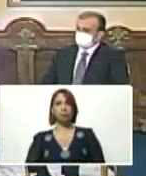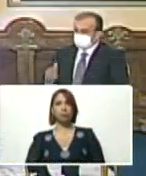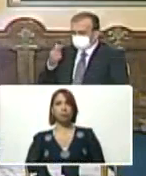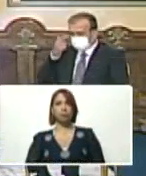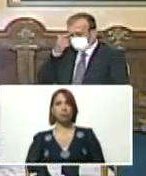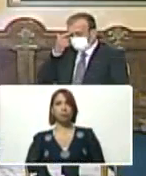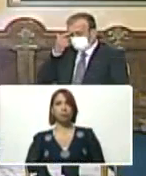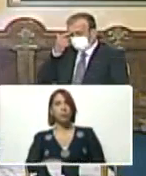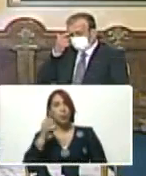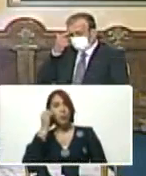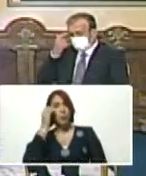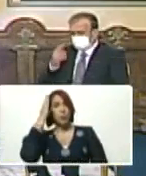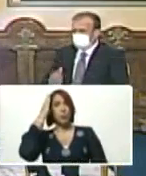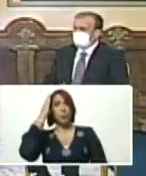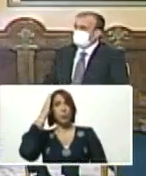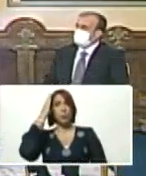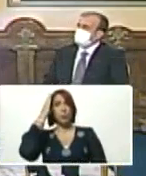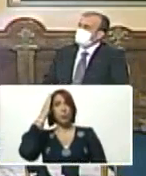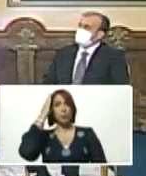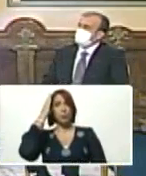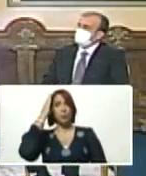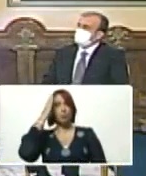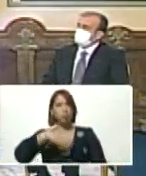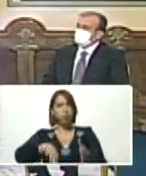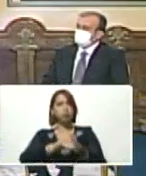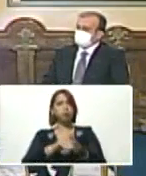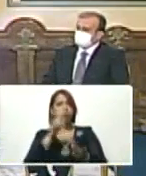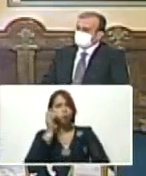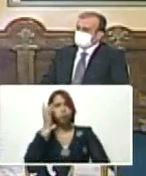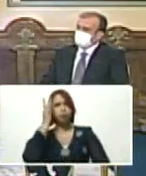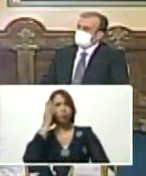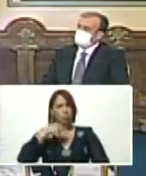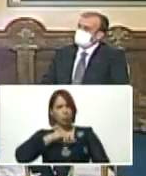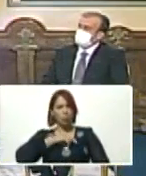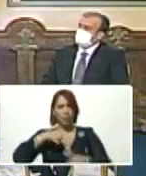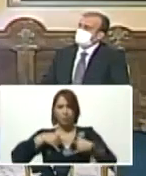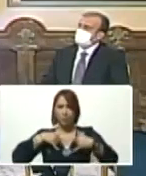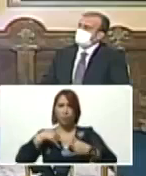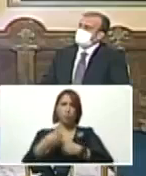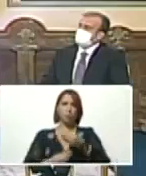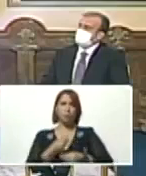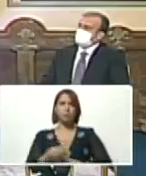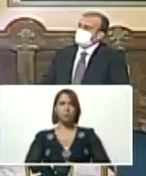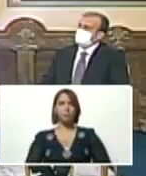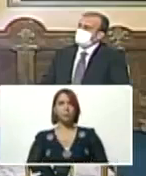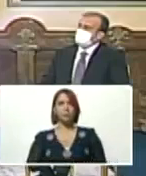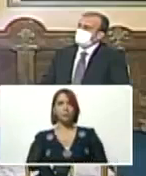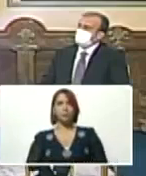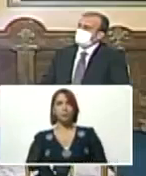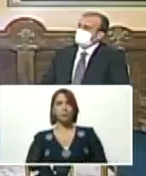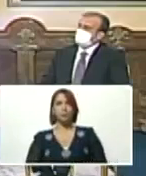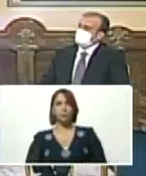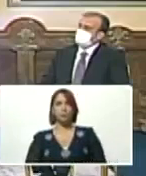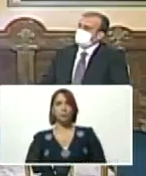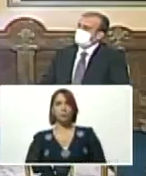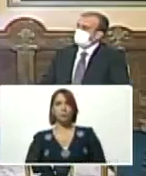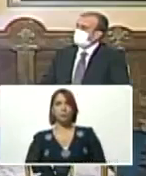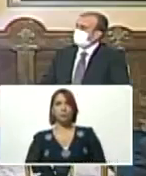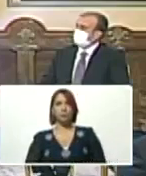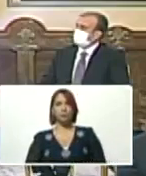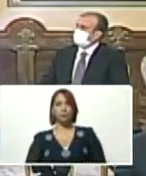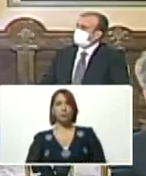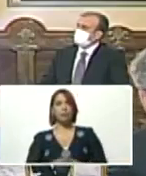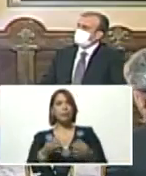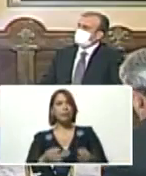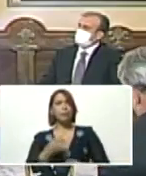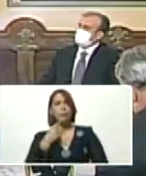con capacidad de reinventar, rehacernos, Siempre he dicho,